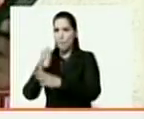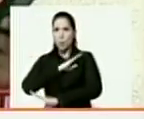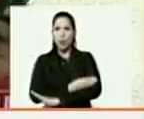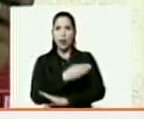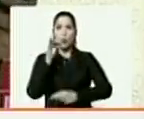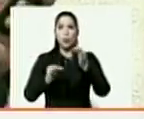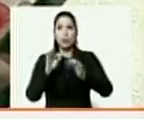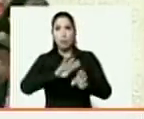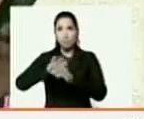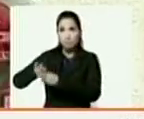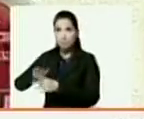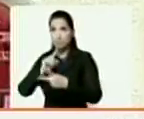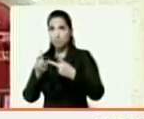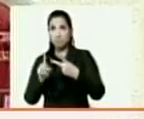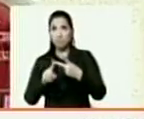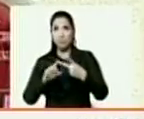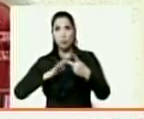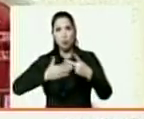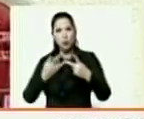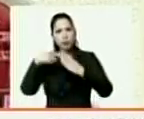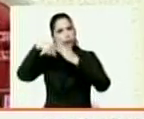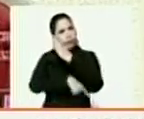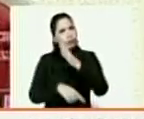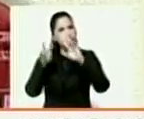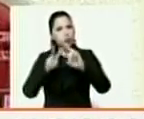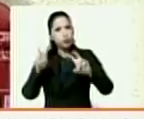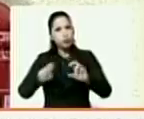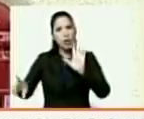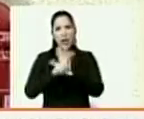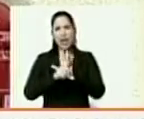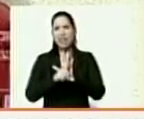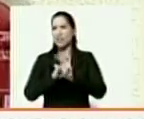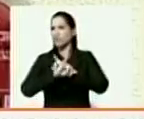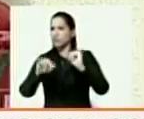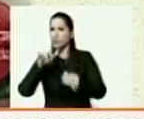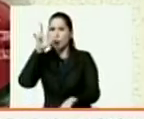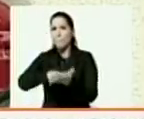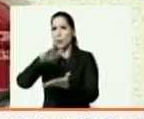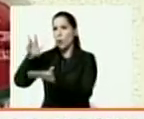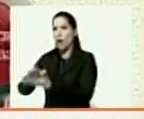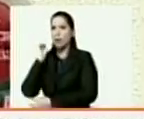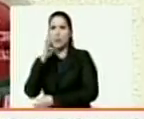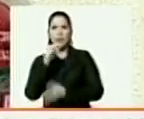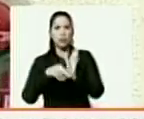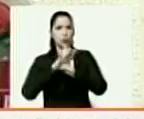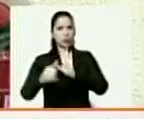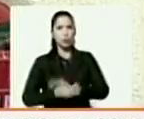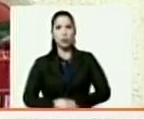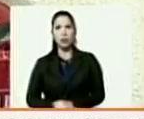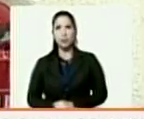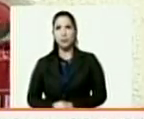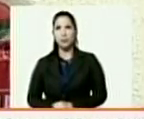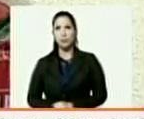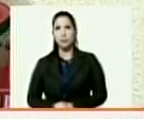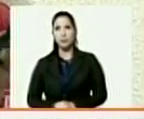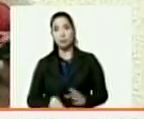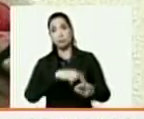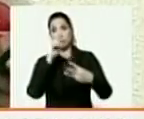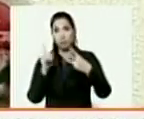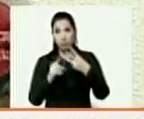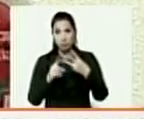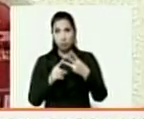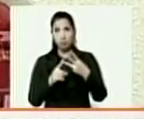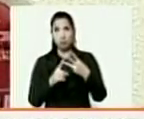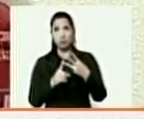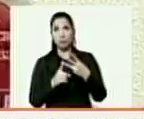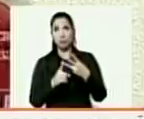otra parte nos podría ahondar en las leyes que han sido aprobada por la asamblea nacional constituyente y para concluir